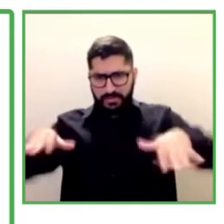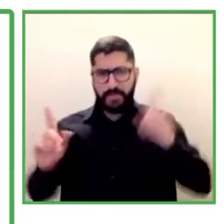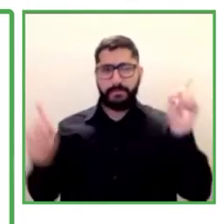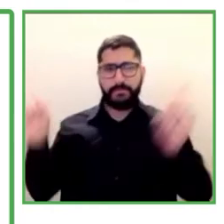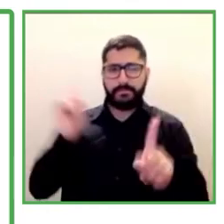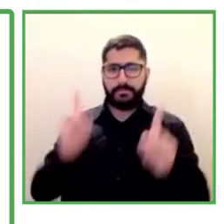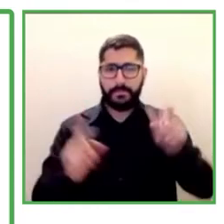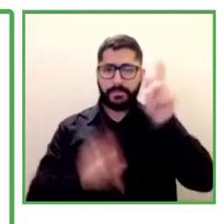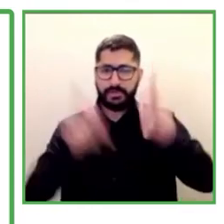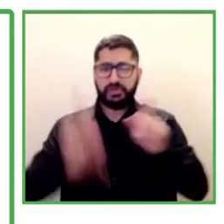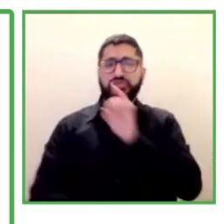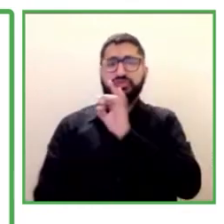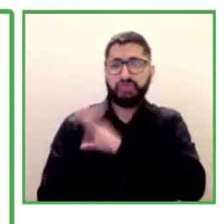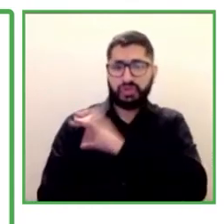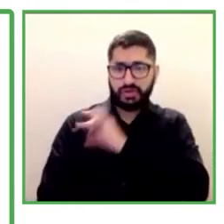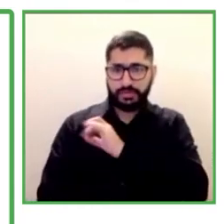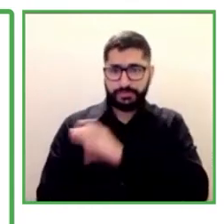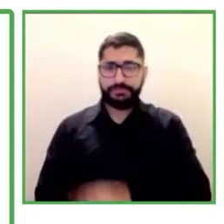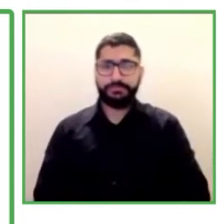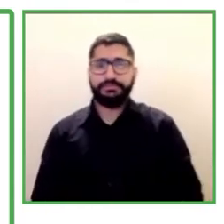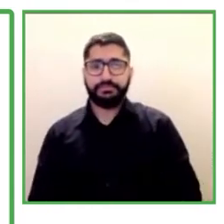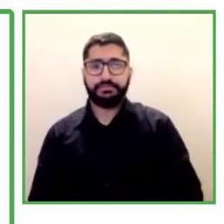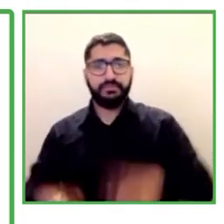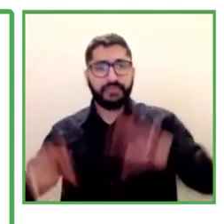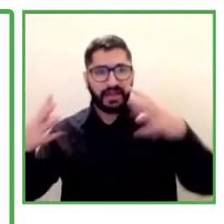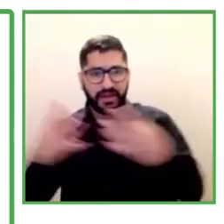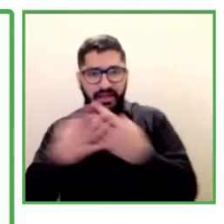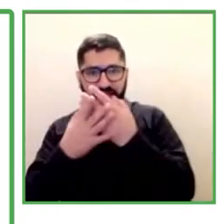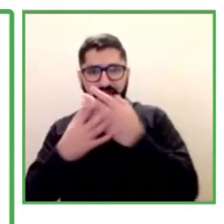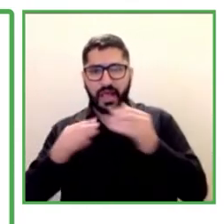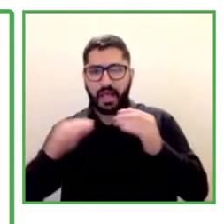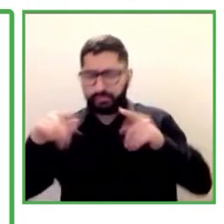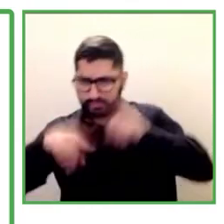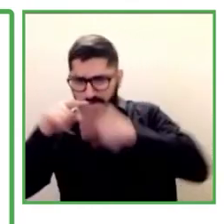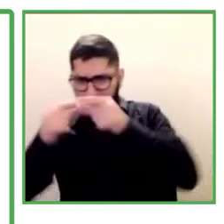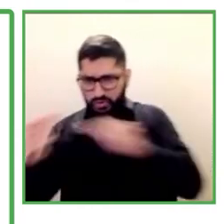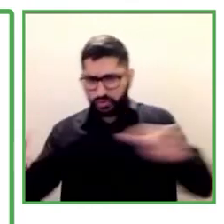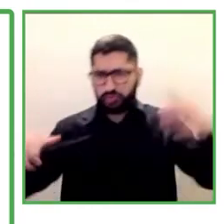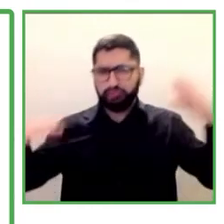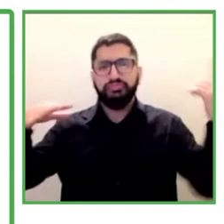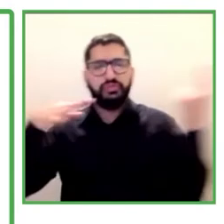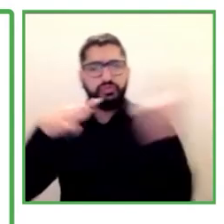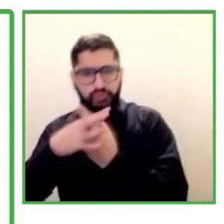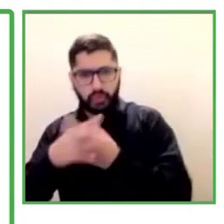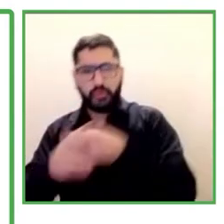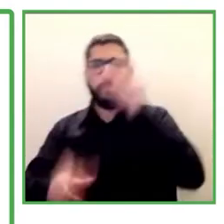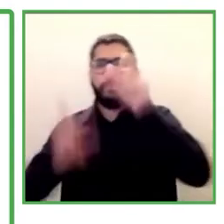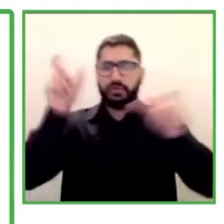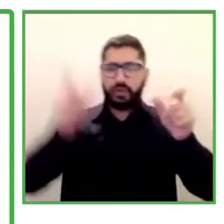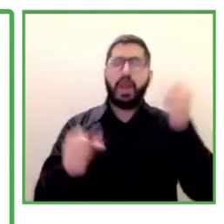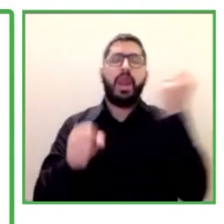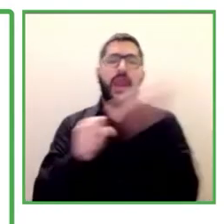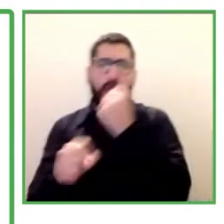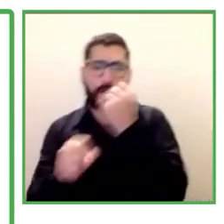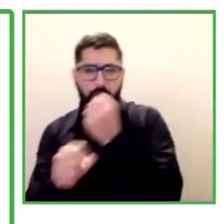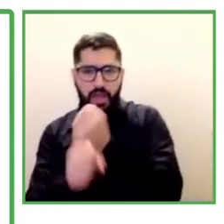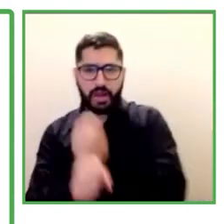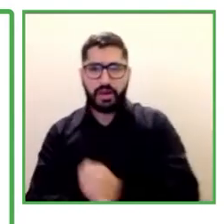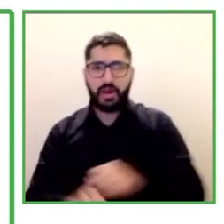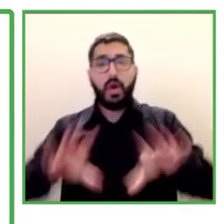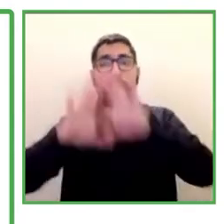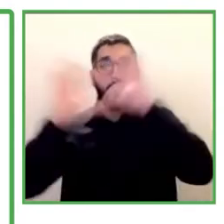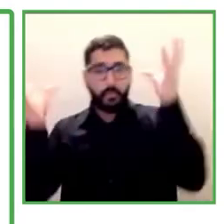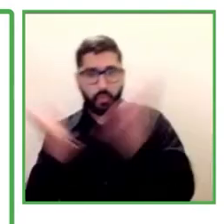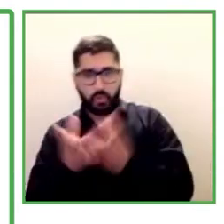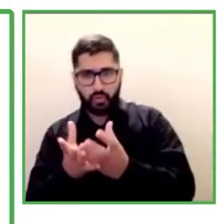las redes de inclusión laboral. En el mundo público, con las oficinas, tanto de intermediación laboral o de discapacidad